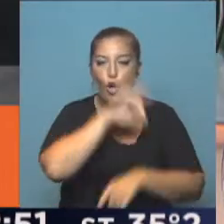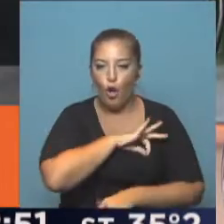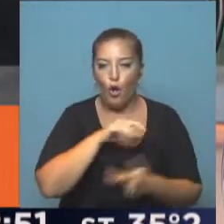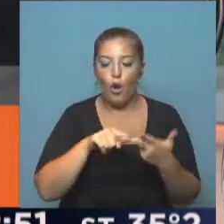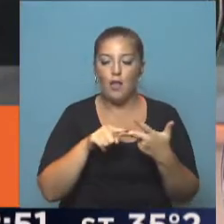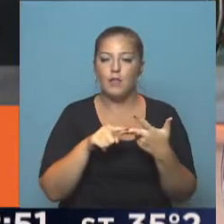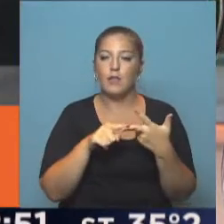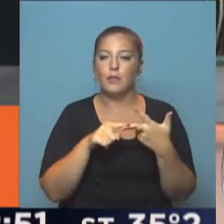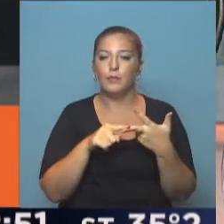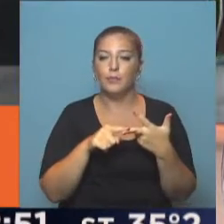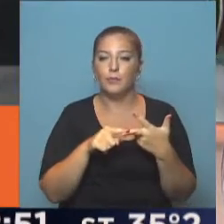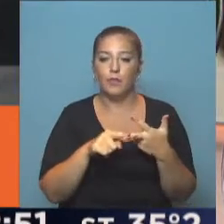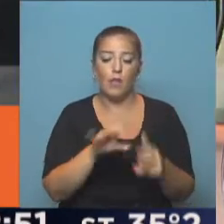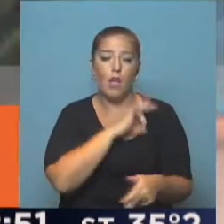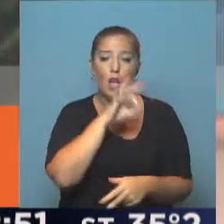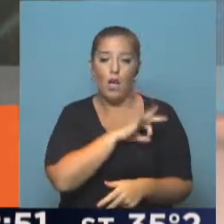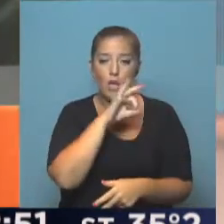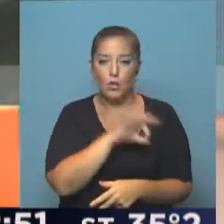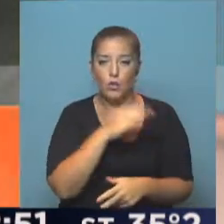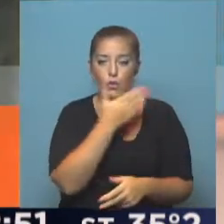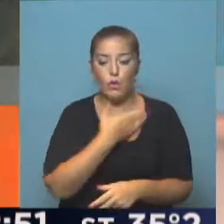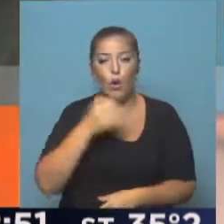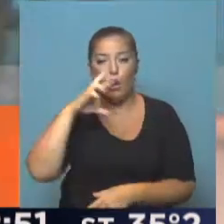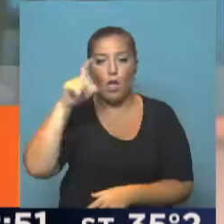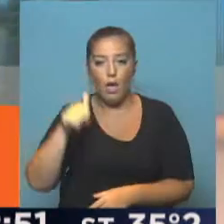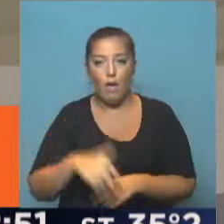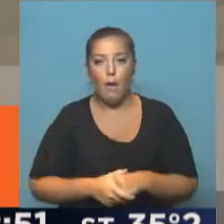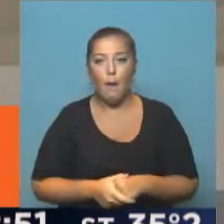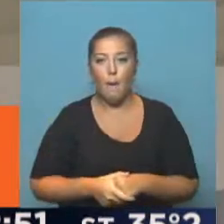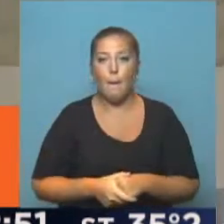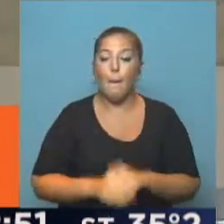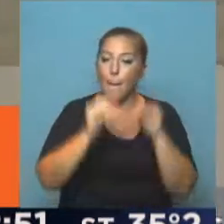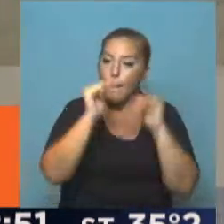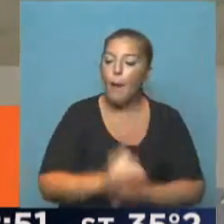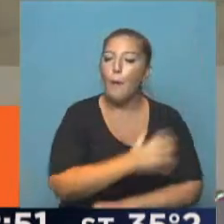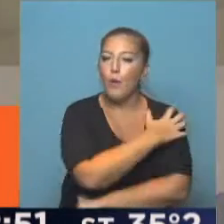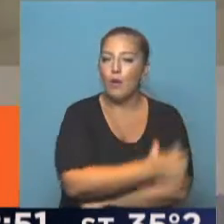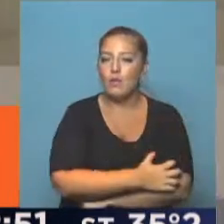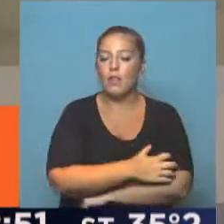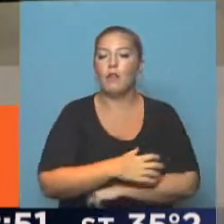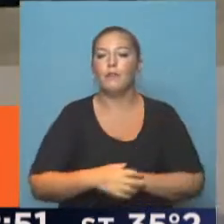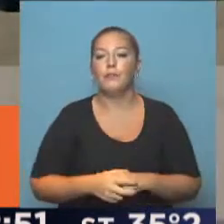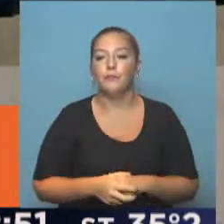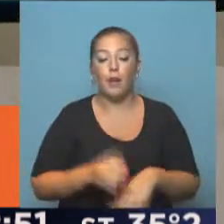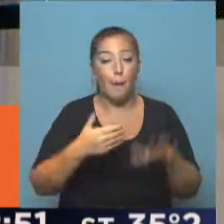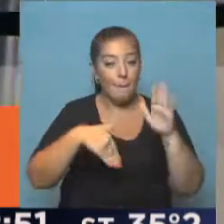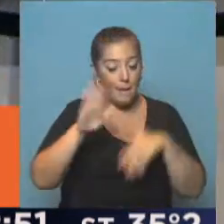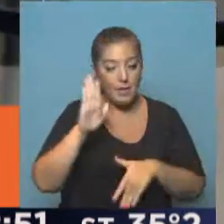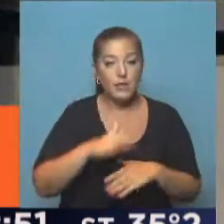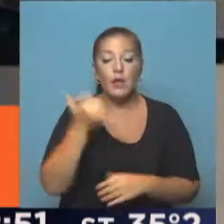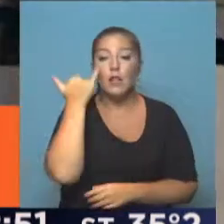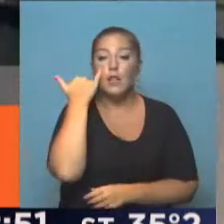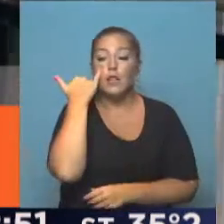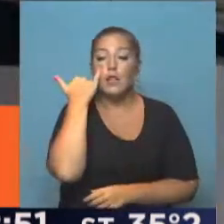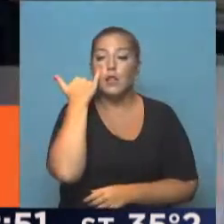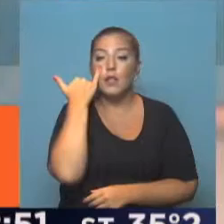salariales durante varios años de la gestión de Correa. Reducción de la pero pobreza, por otro, exactamente, reducción de la pobreza sobre todo, y por otro